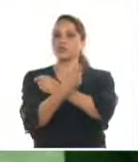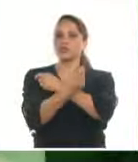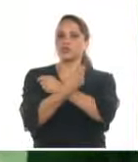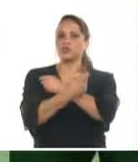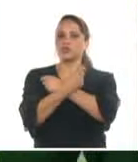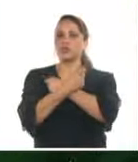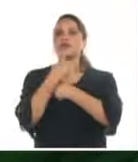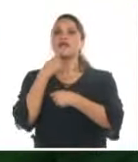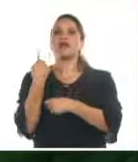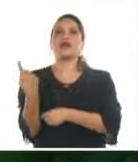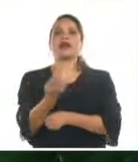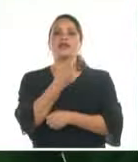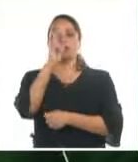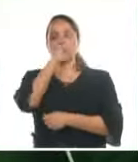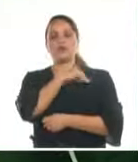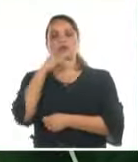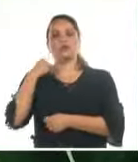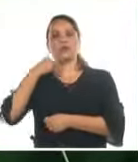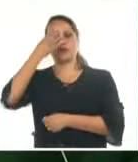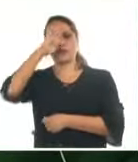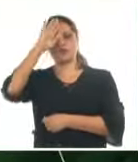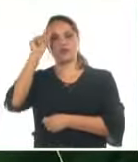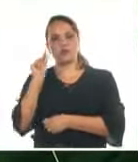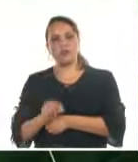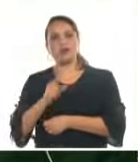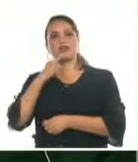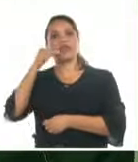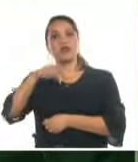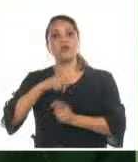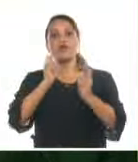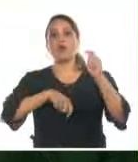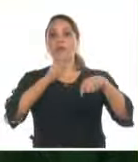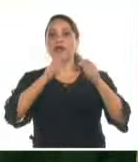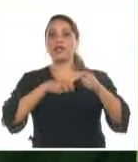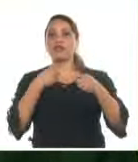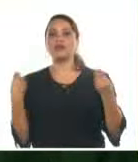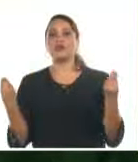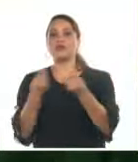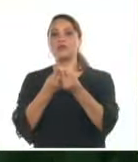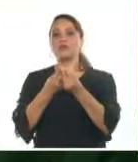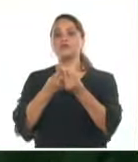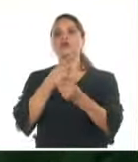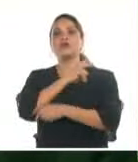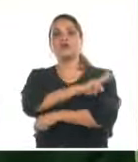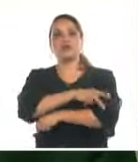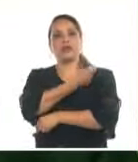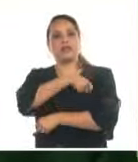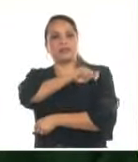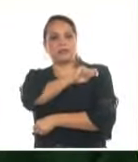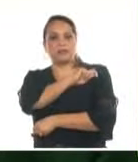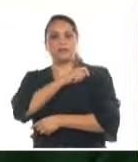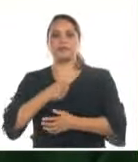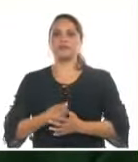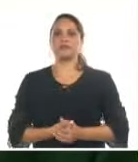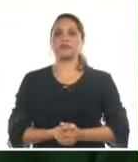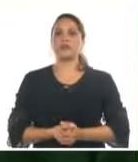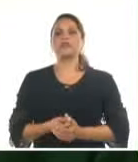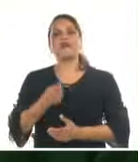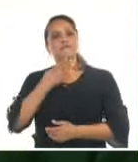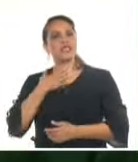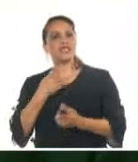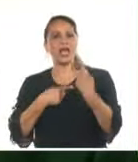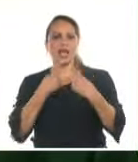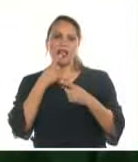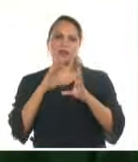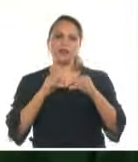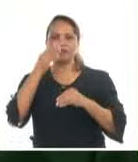también a los médicos cubanos que hoy están operando también de conjunto con este grupo de profesores. ¿Desean agregar algo ustedes? Dar